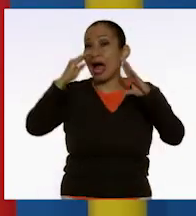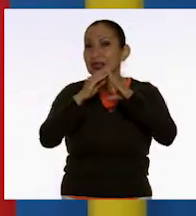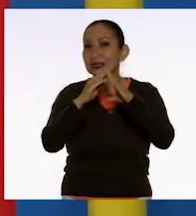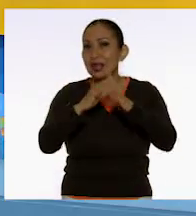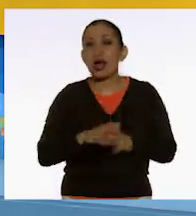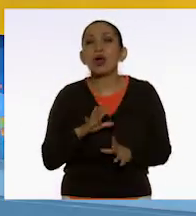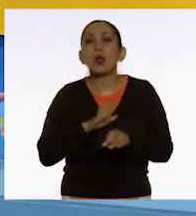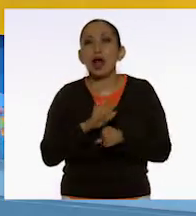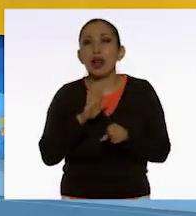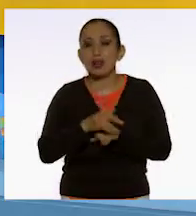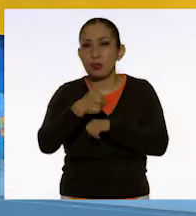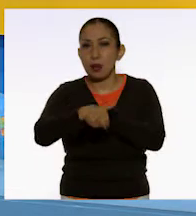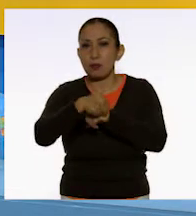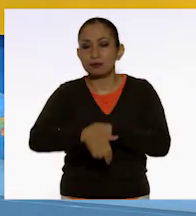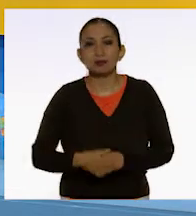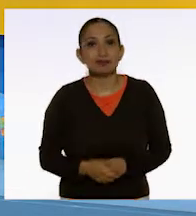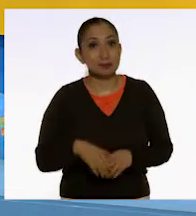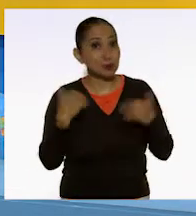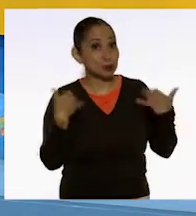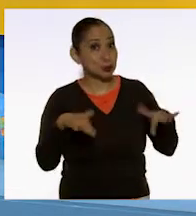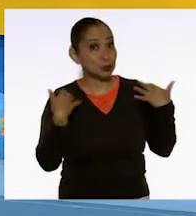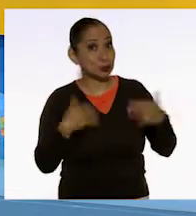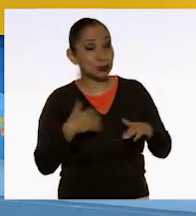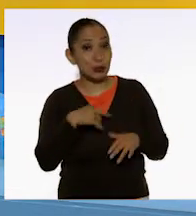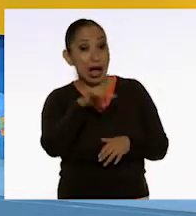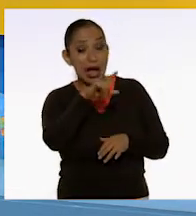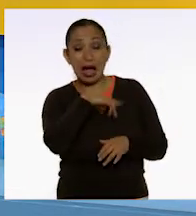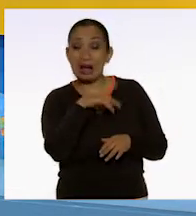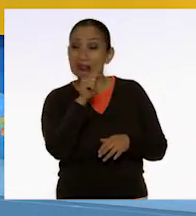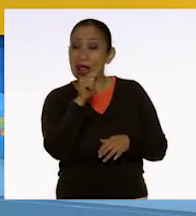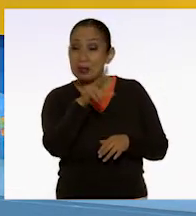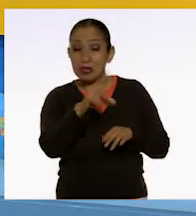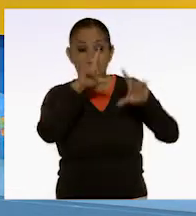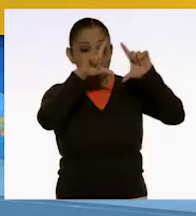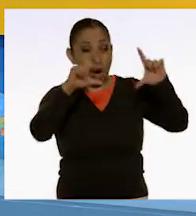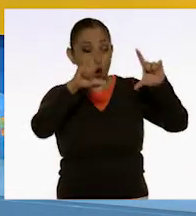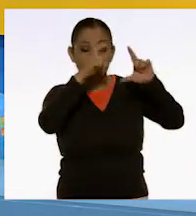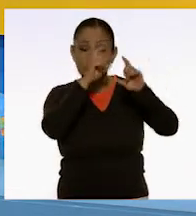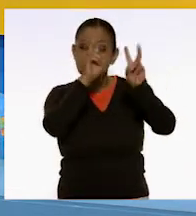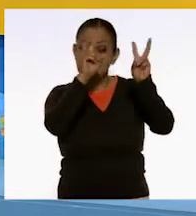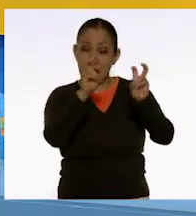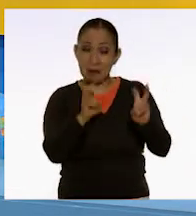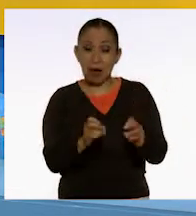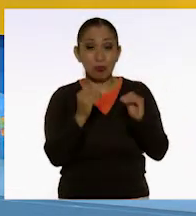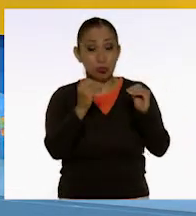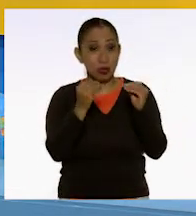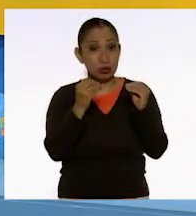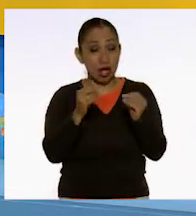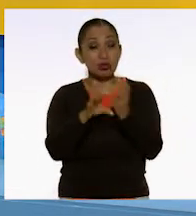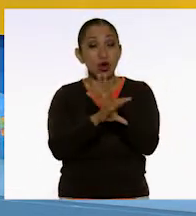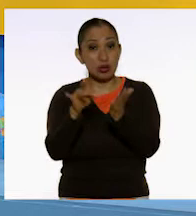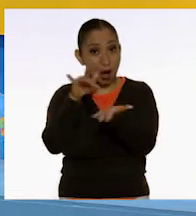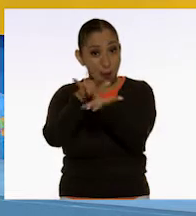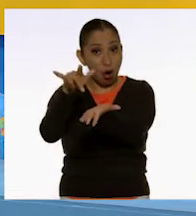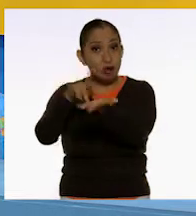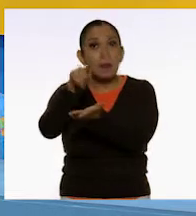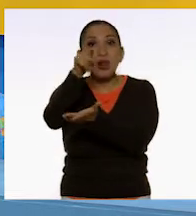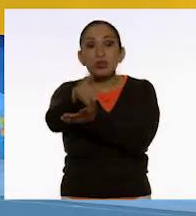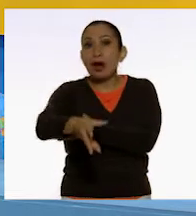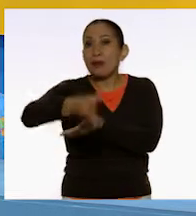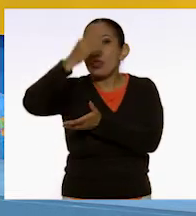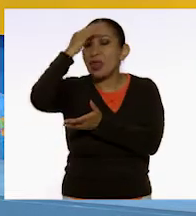Casa. Vaya, ¿eh? Nuestros programas sí que tienen muchos recursos para fortalecer el aprendizaje y